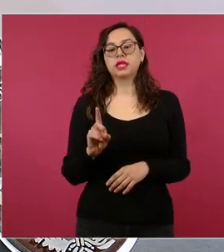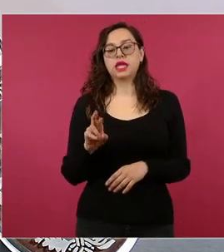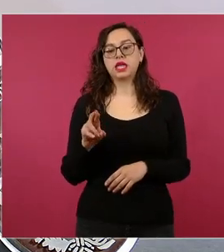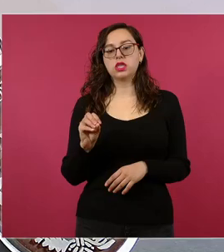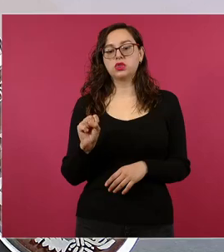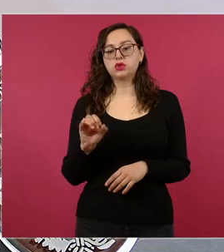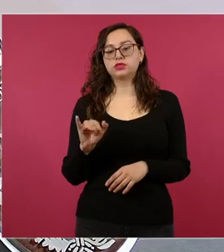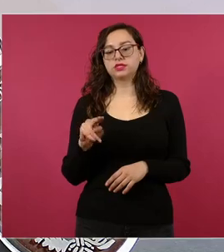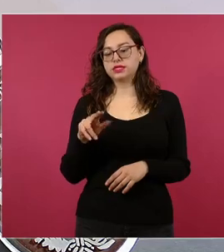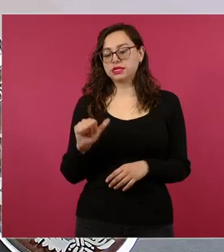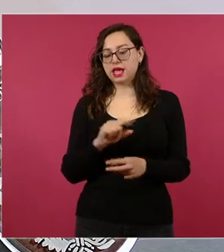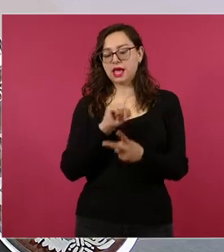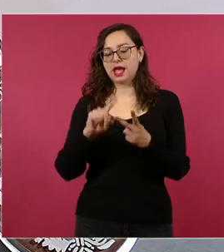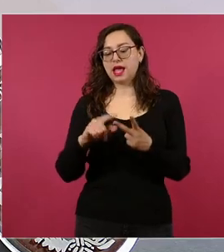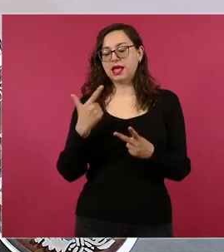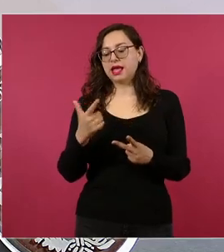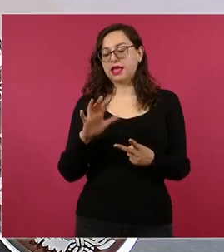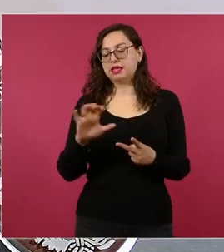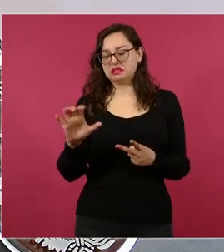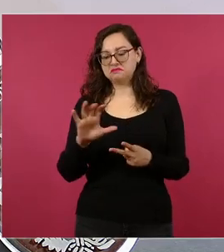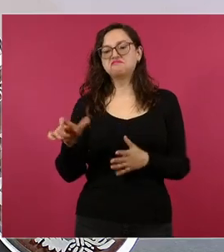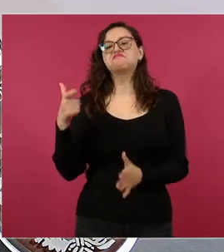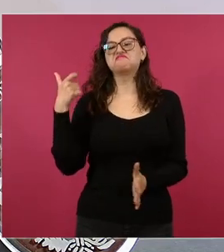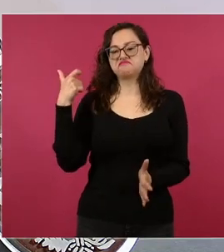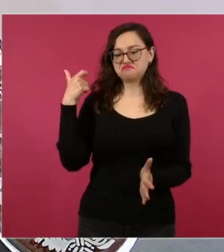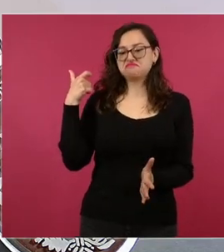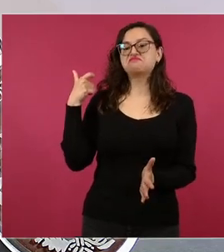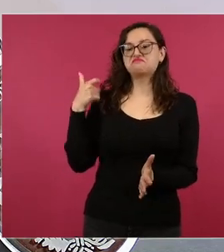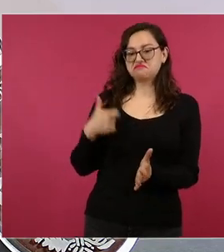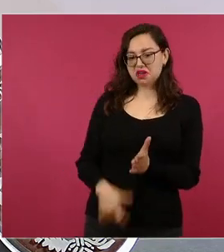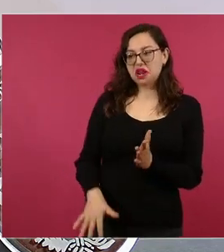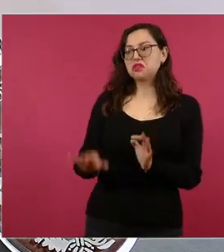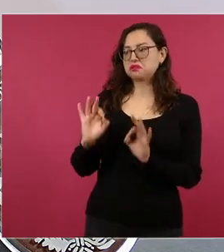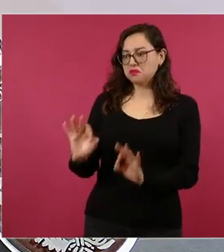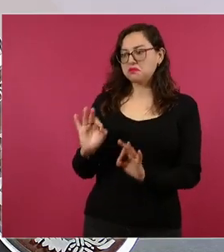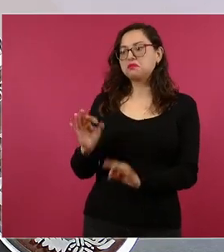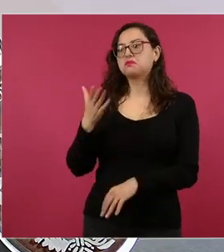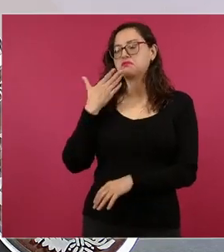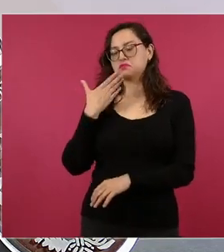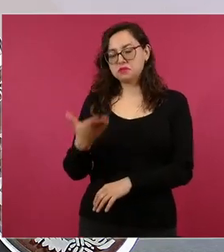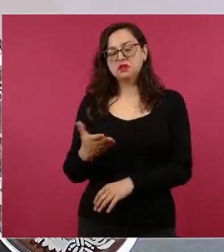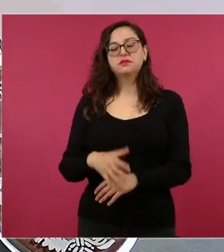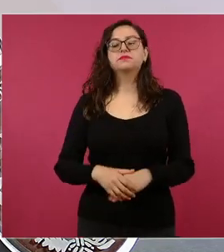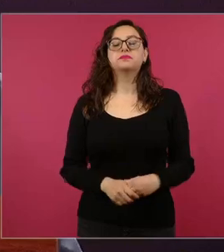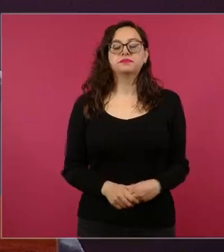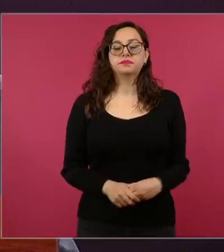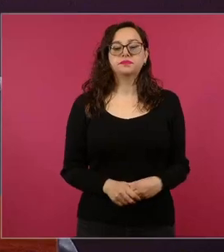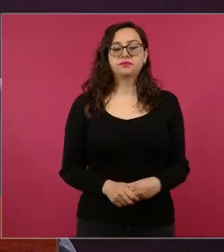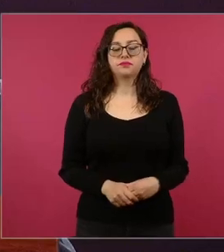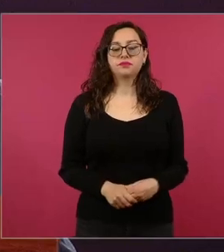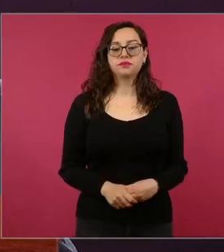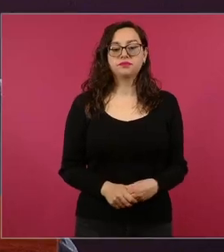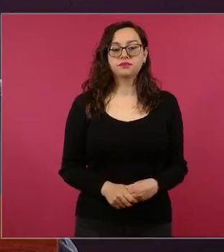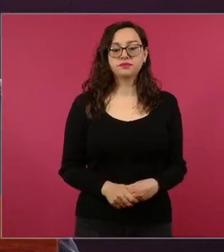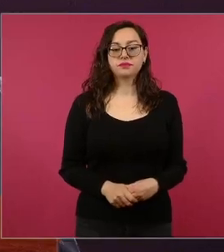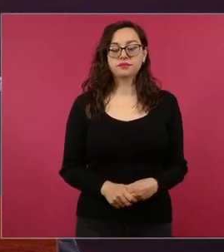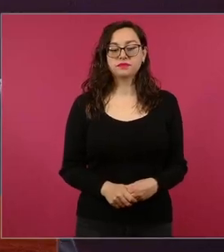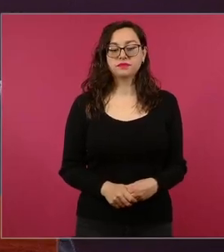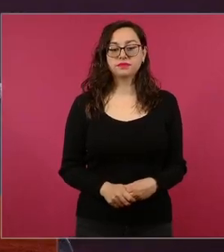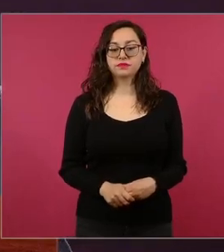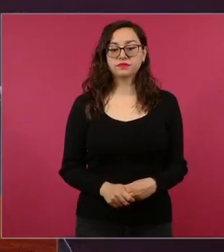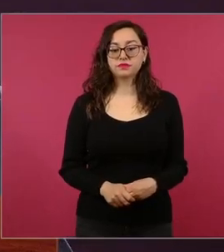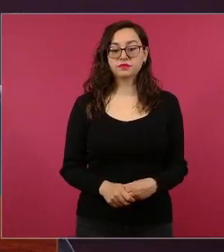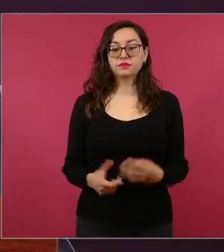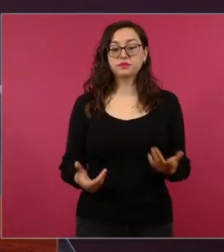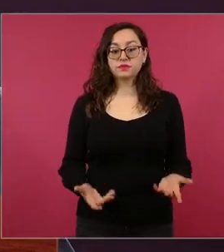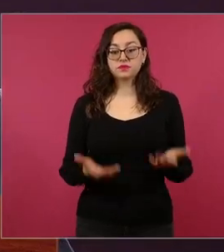marcas aliadas de los consumidores, las que para este reporte encontramos nuevamente como las más baratas. Cuando vamos ahora por tipo